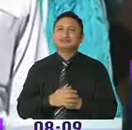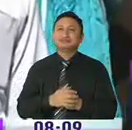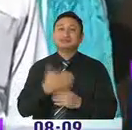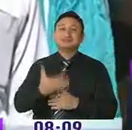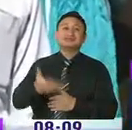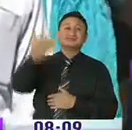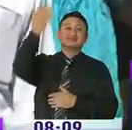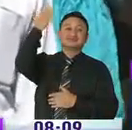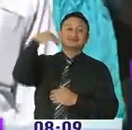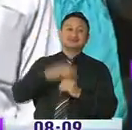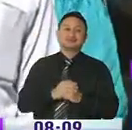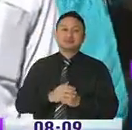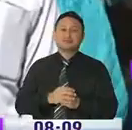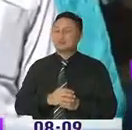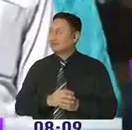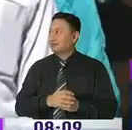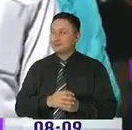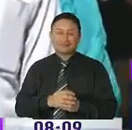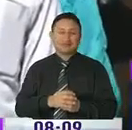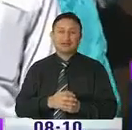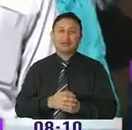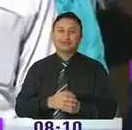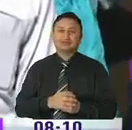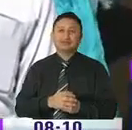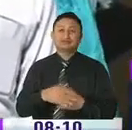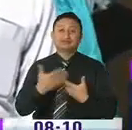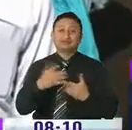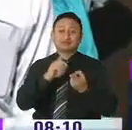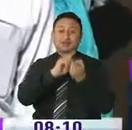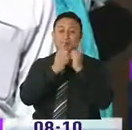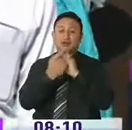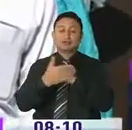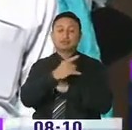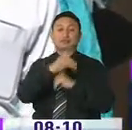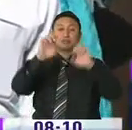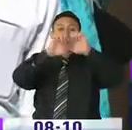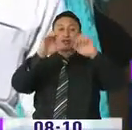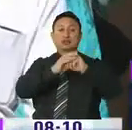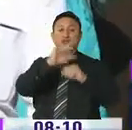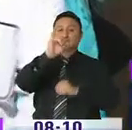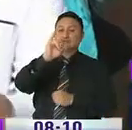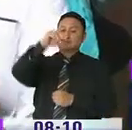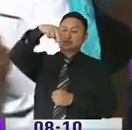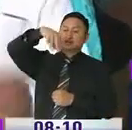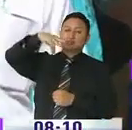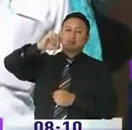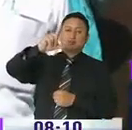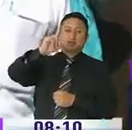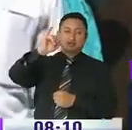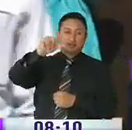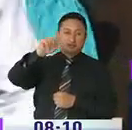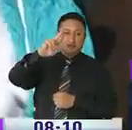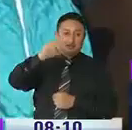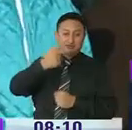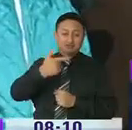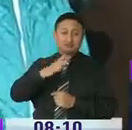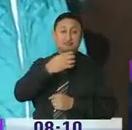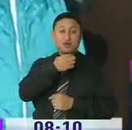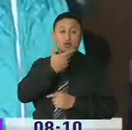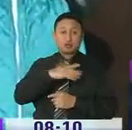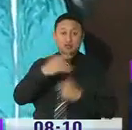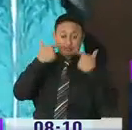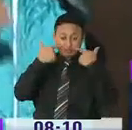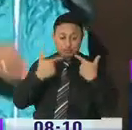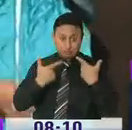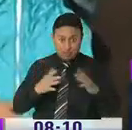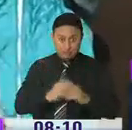instalaciones del registro civil ubicadas en el sur de la capital fueron trasladadas, la empresa inmobiliaria desde el mes de agosto ya custodia estas